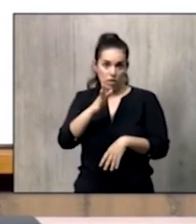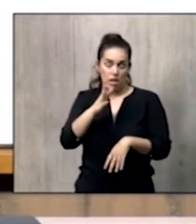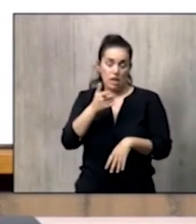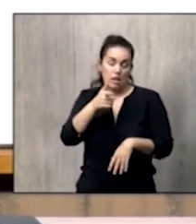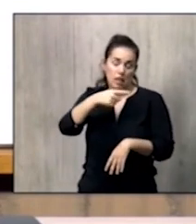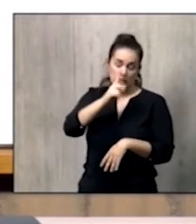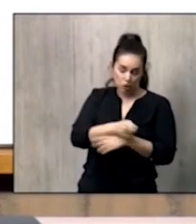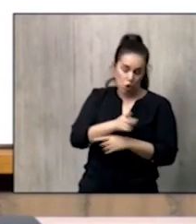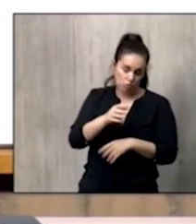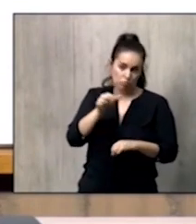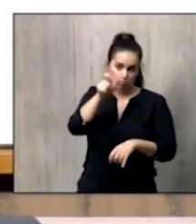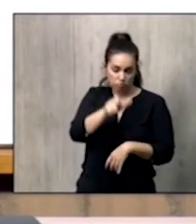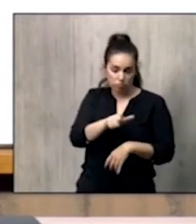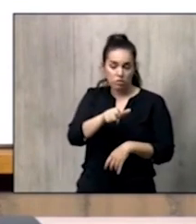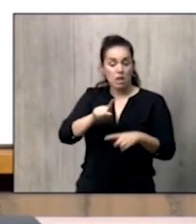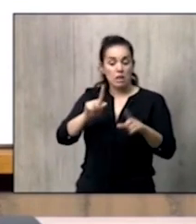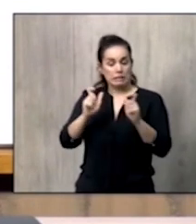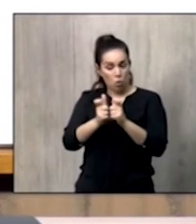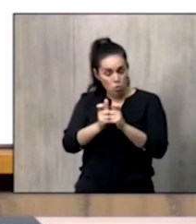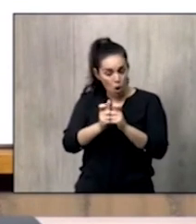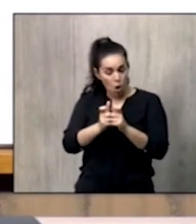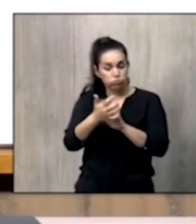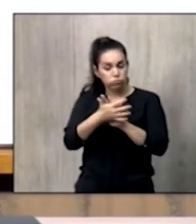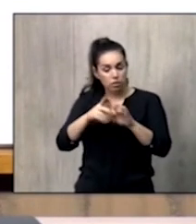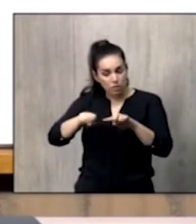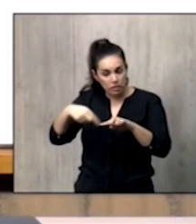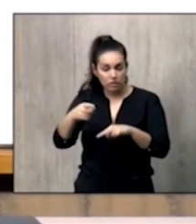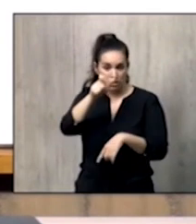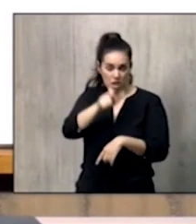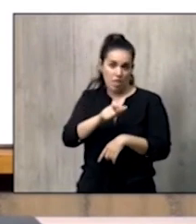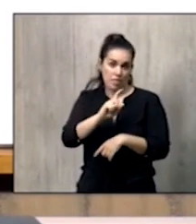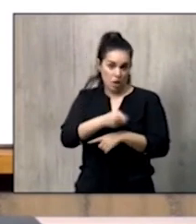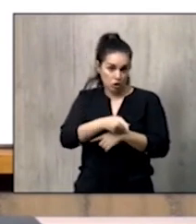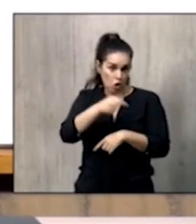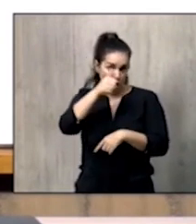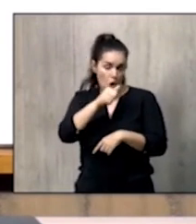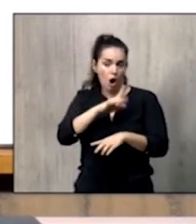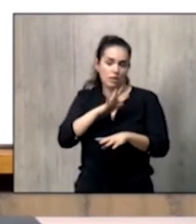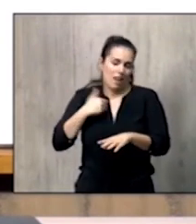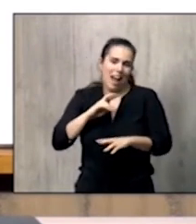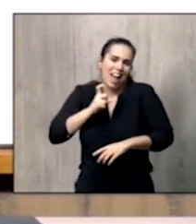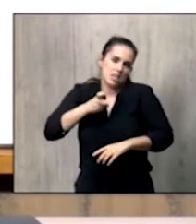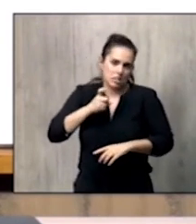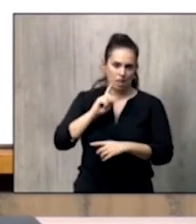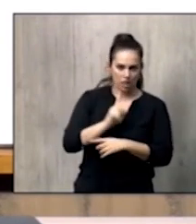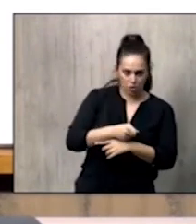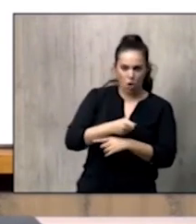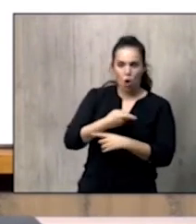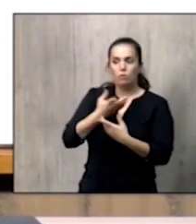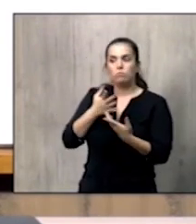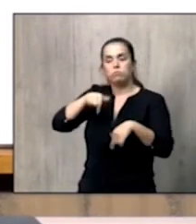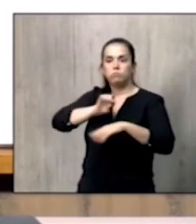esa reunión, el director, ya exdirector, el día de hoy, ha enviado una carta al